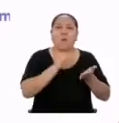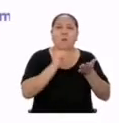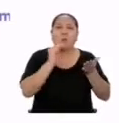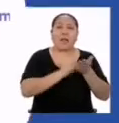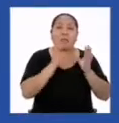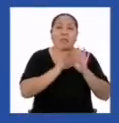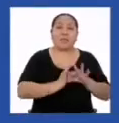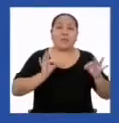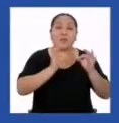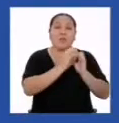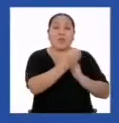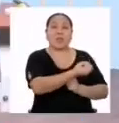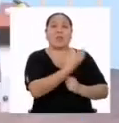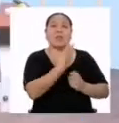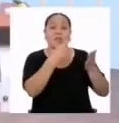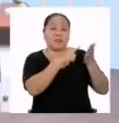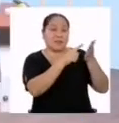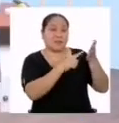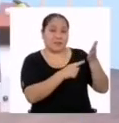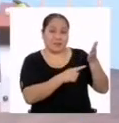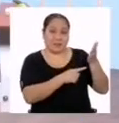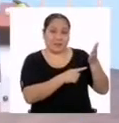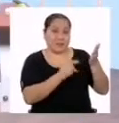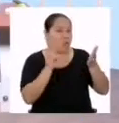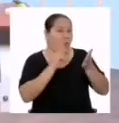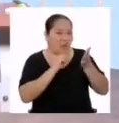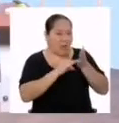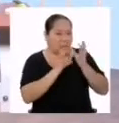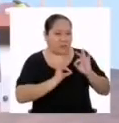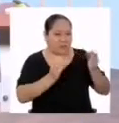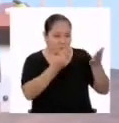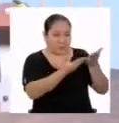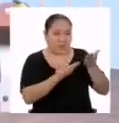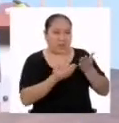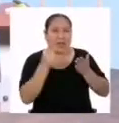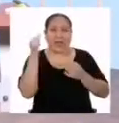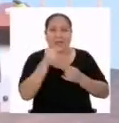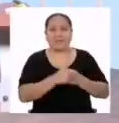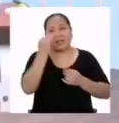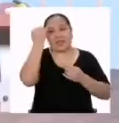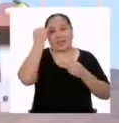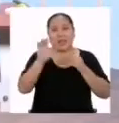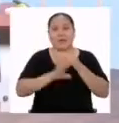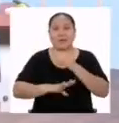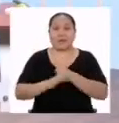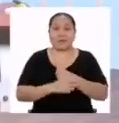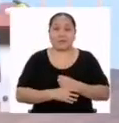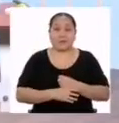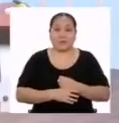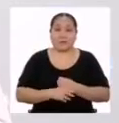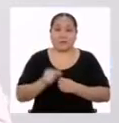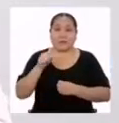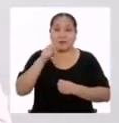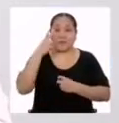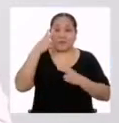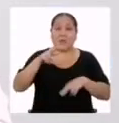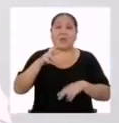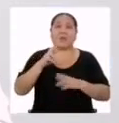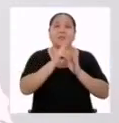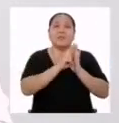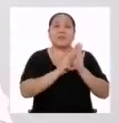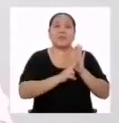tema? Y ahora sí deberíamos hablar de las reglas que nos pueden ayudar a descubrir estas ideas.